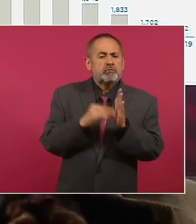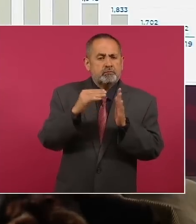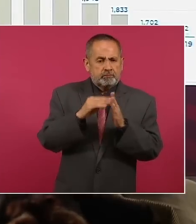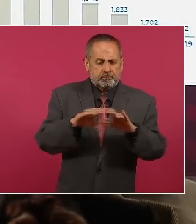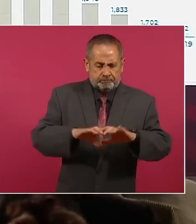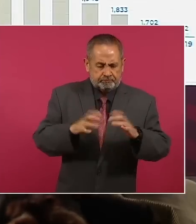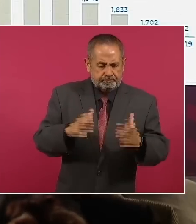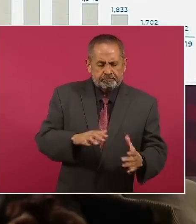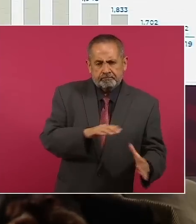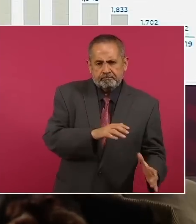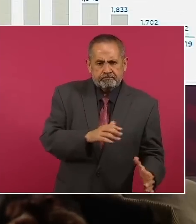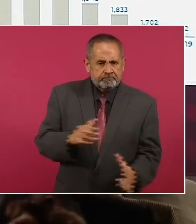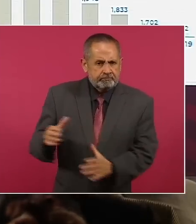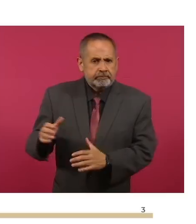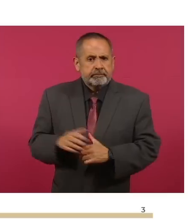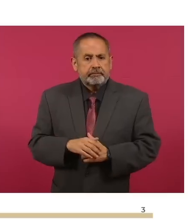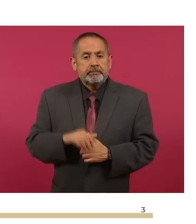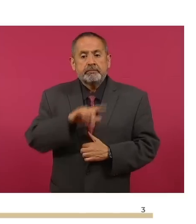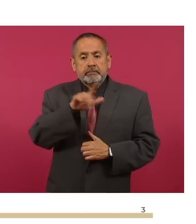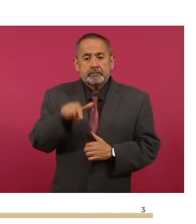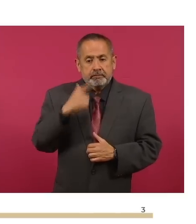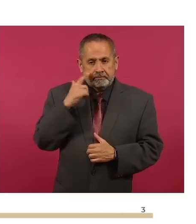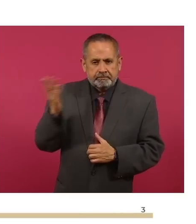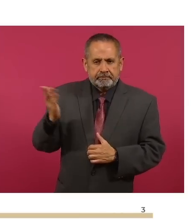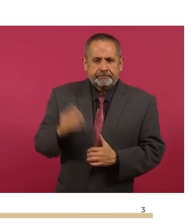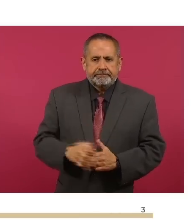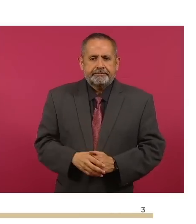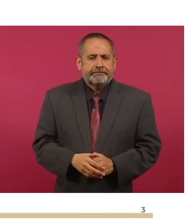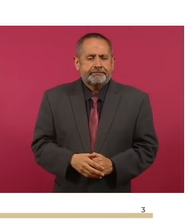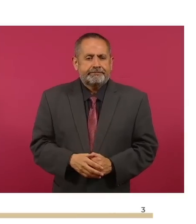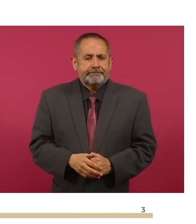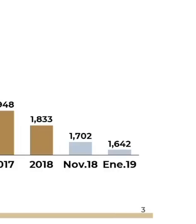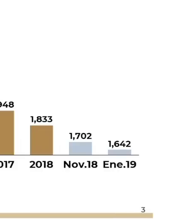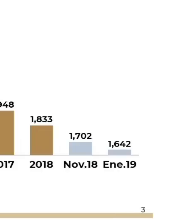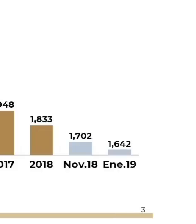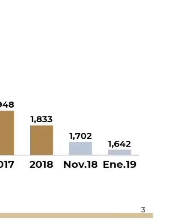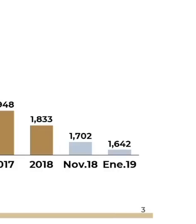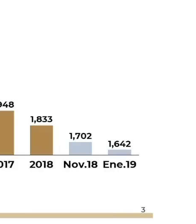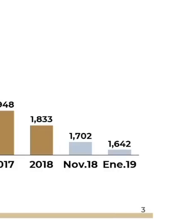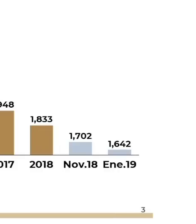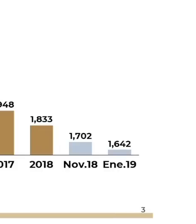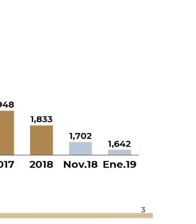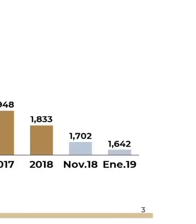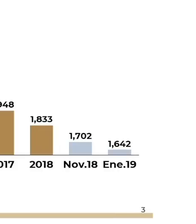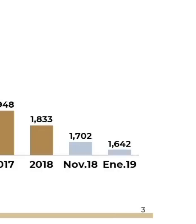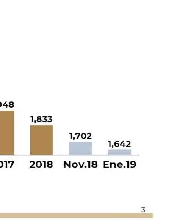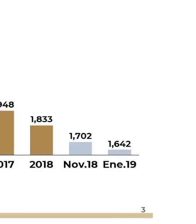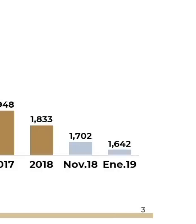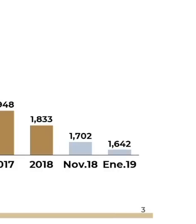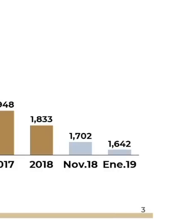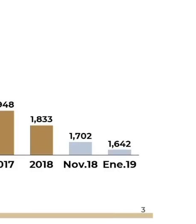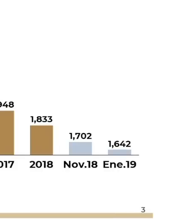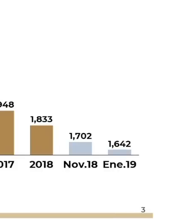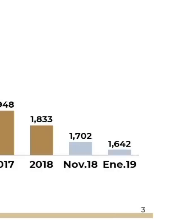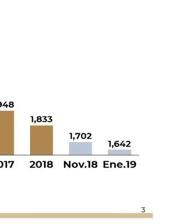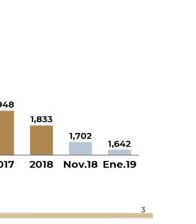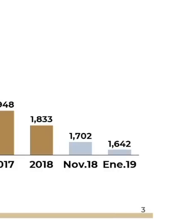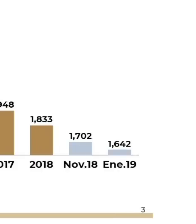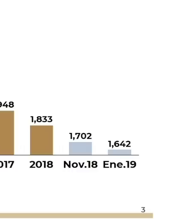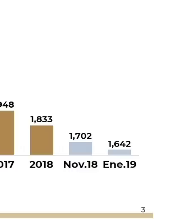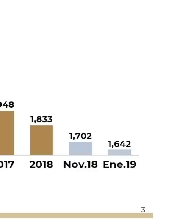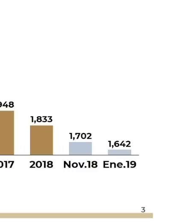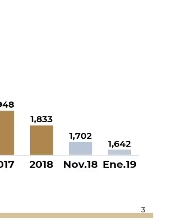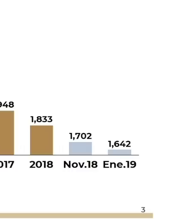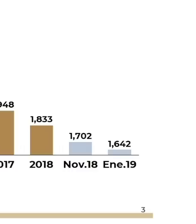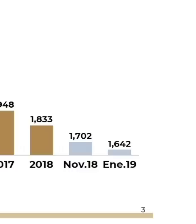barriles, y cómo fue declinando a lo largo de los años. Hubo un periodo entre el